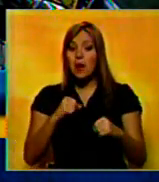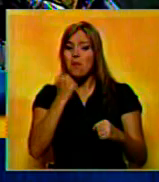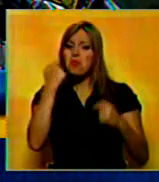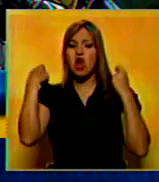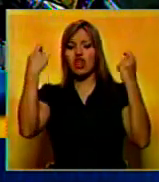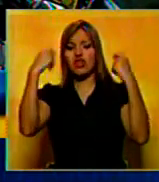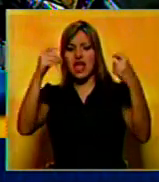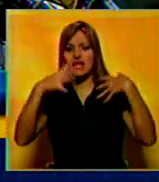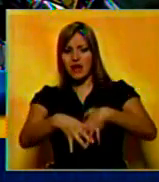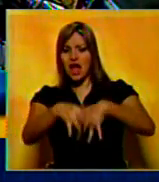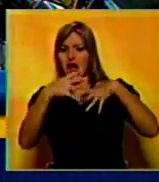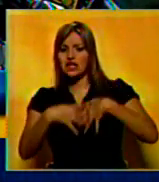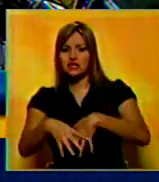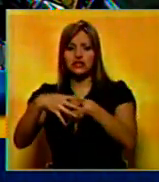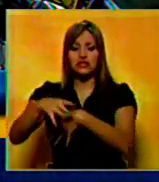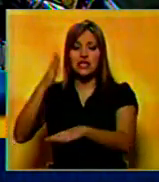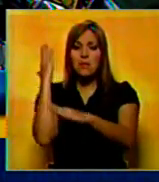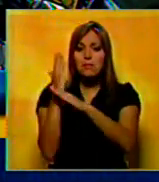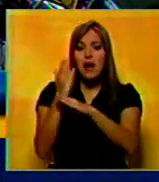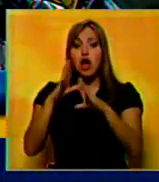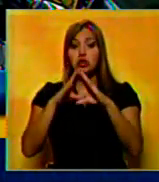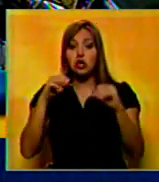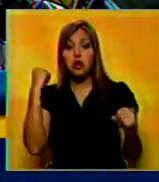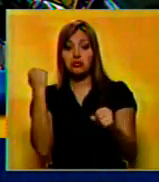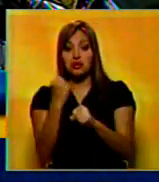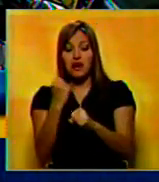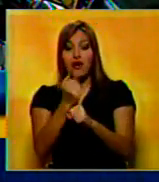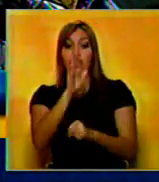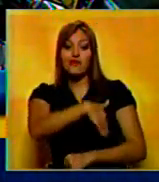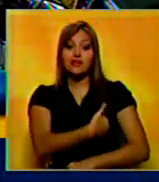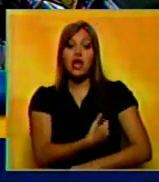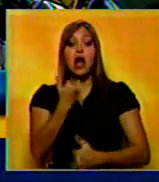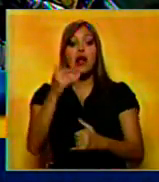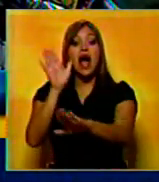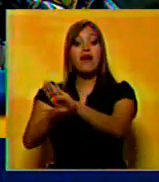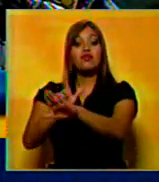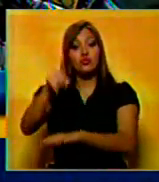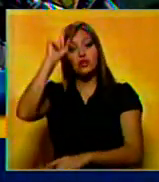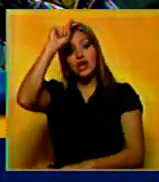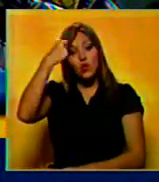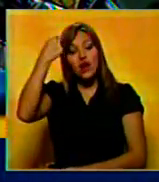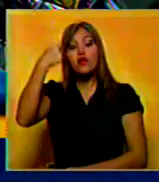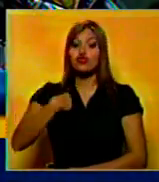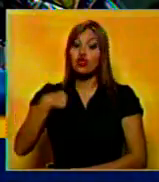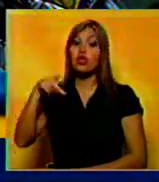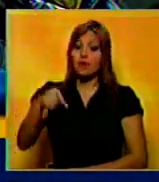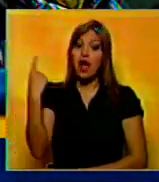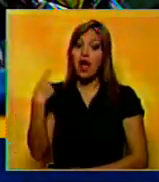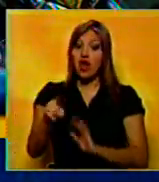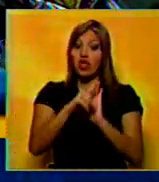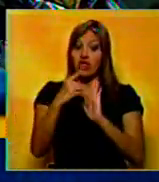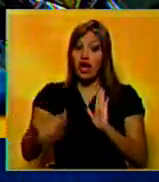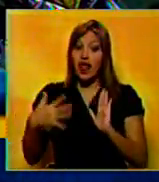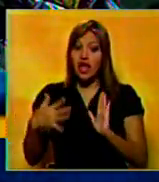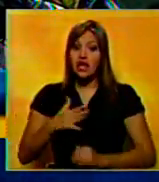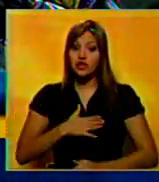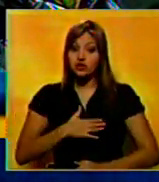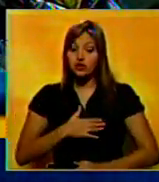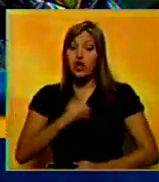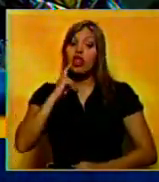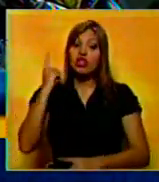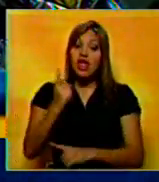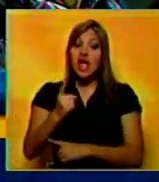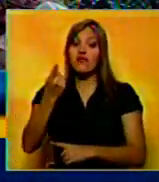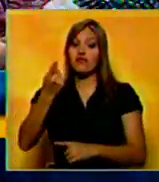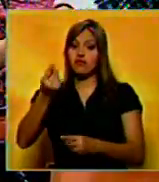protesta, marcha y paro general de actividades, le recordamos que nosotros también tenemos derecho a exigir lo